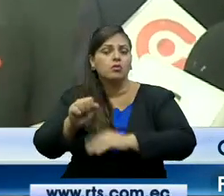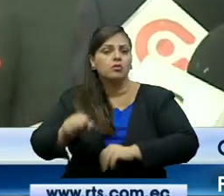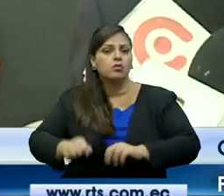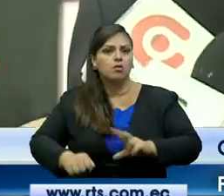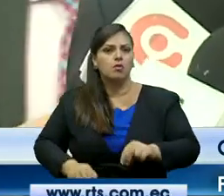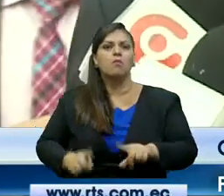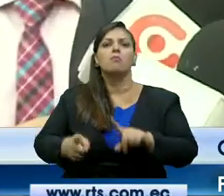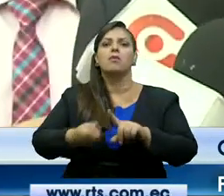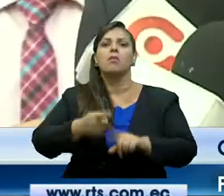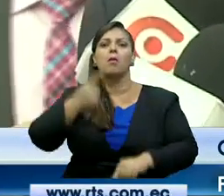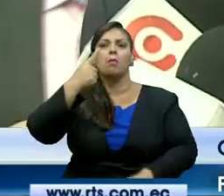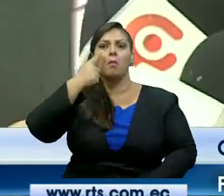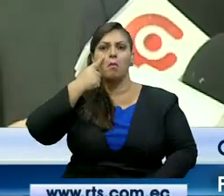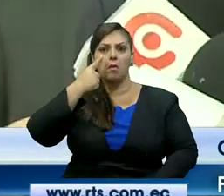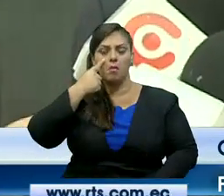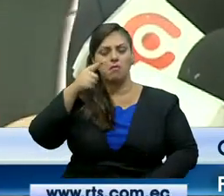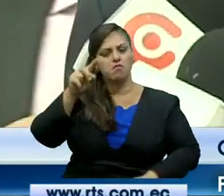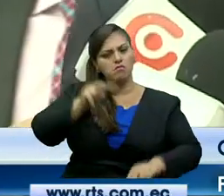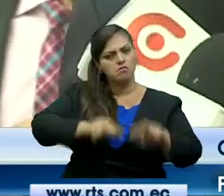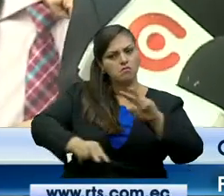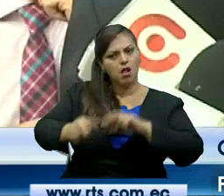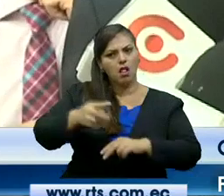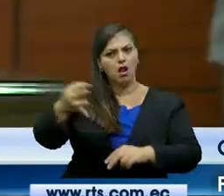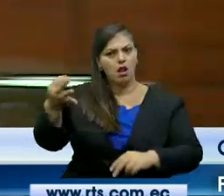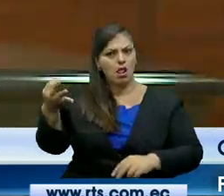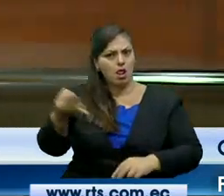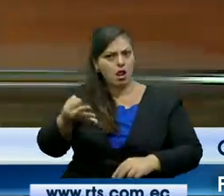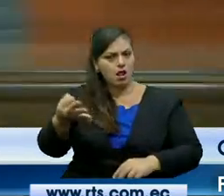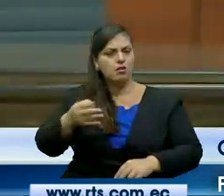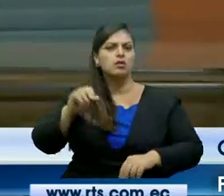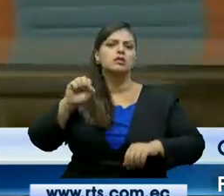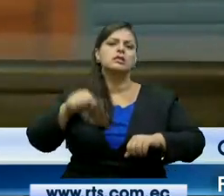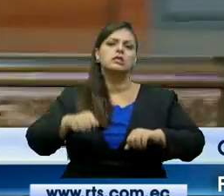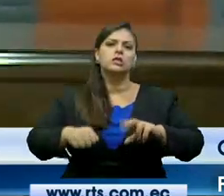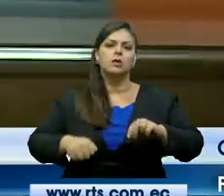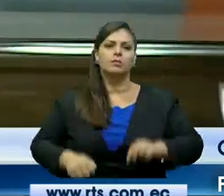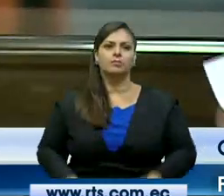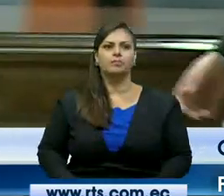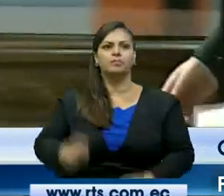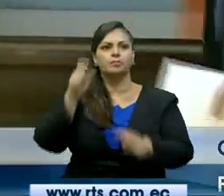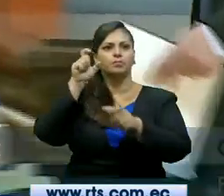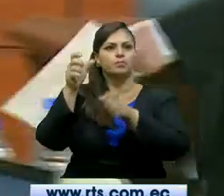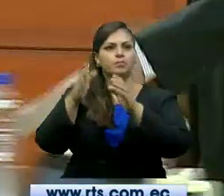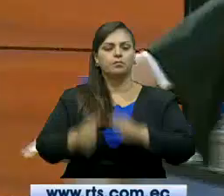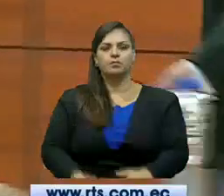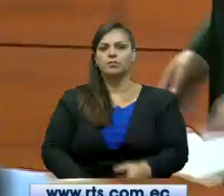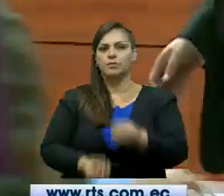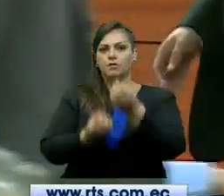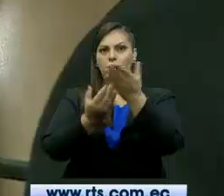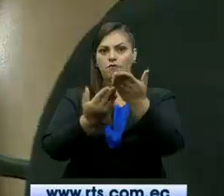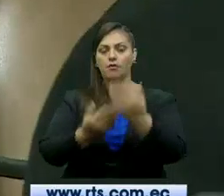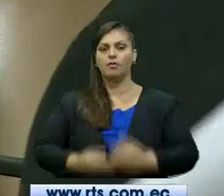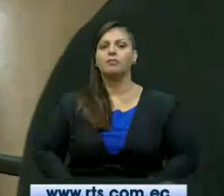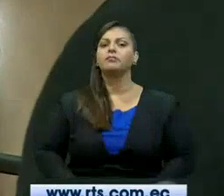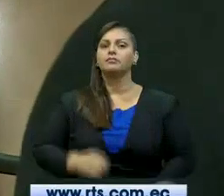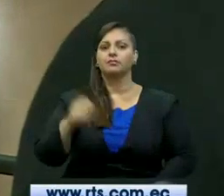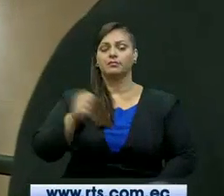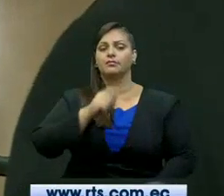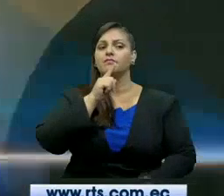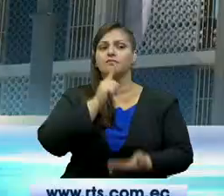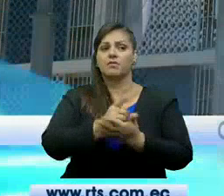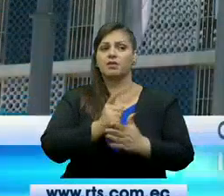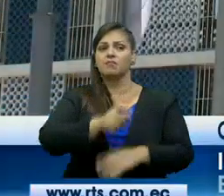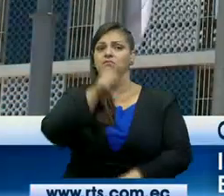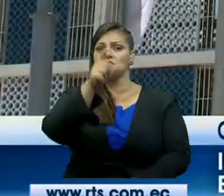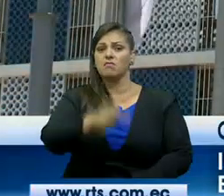verificables, corroborables y que sean verídicos. El fiscal asegura que en este caso existen fuertes presiones y, aunque no da